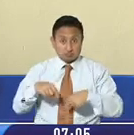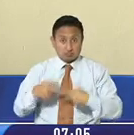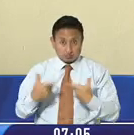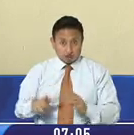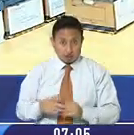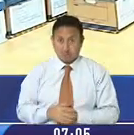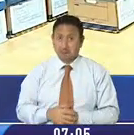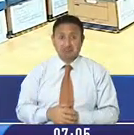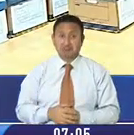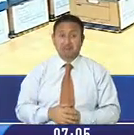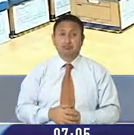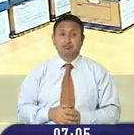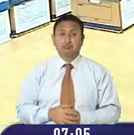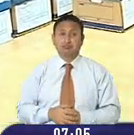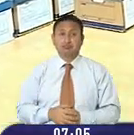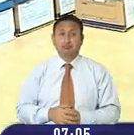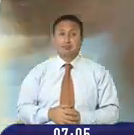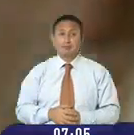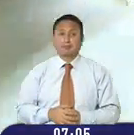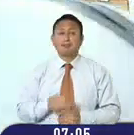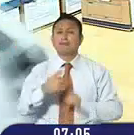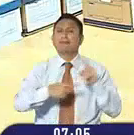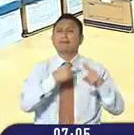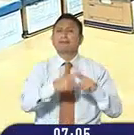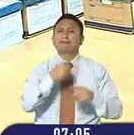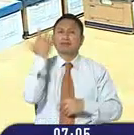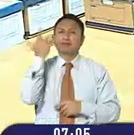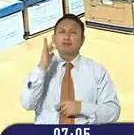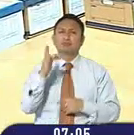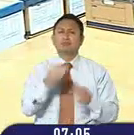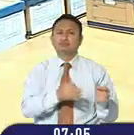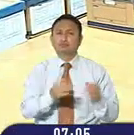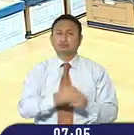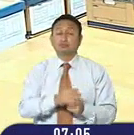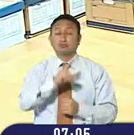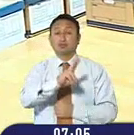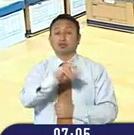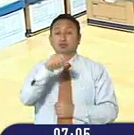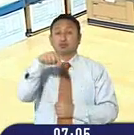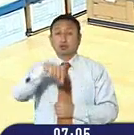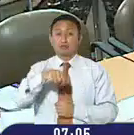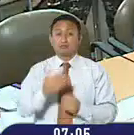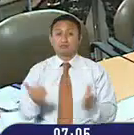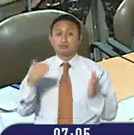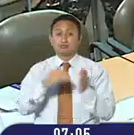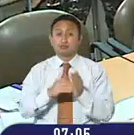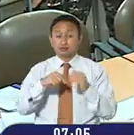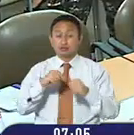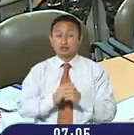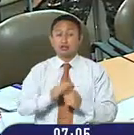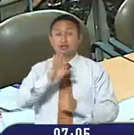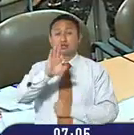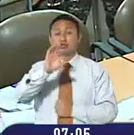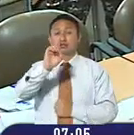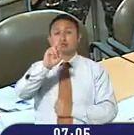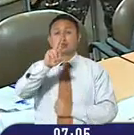cumplimiento. Así, no existe fecha para la audiencia, una vez que el próximo 21 se instala el denominado caso Las Torres, y